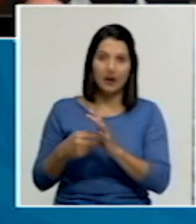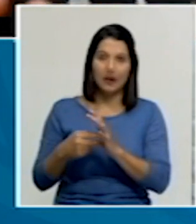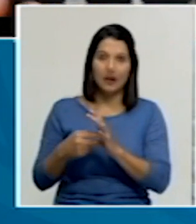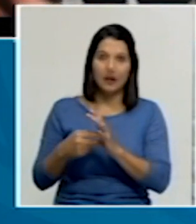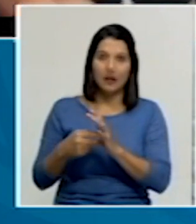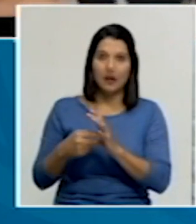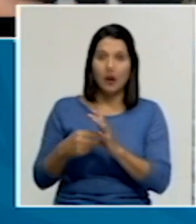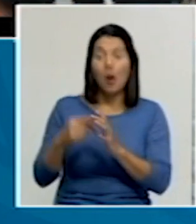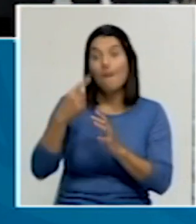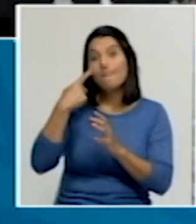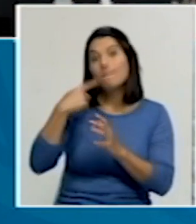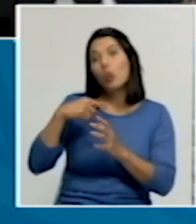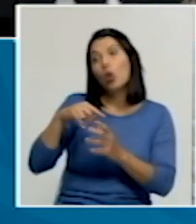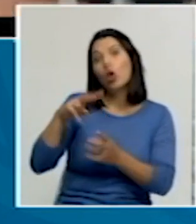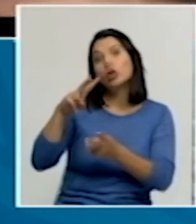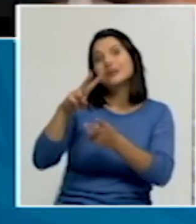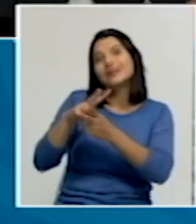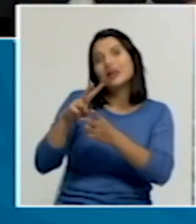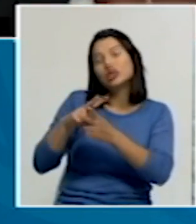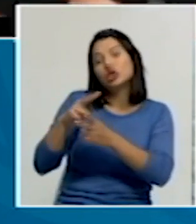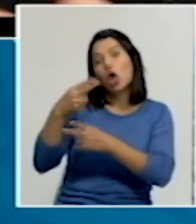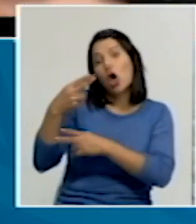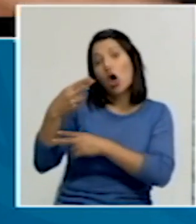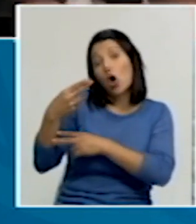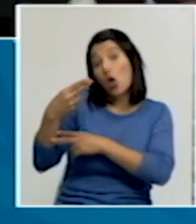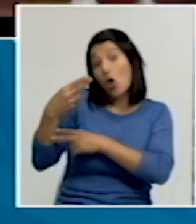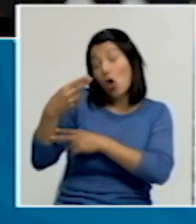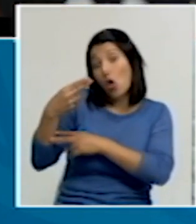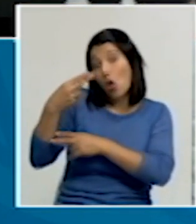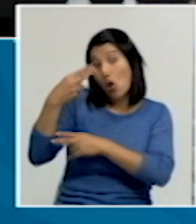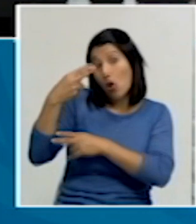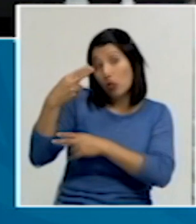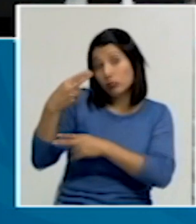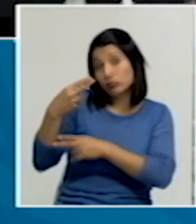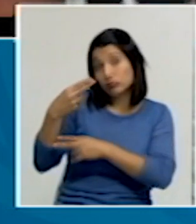de prácticas homosexuales, simplemente coincide con el